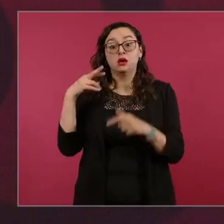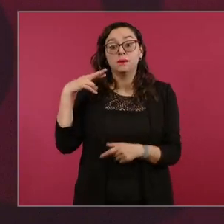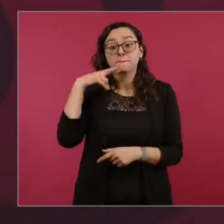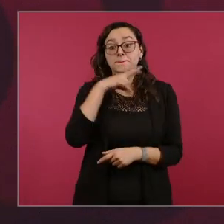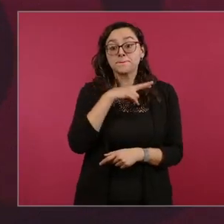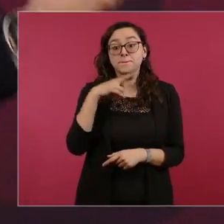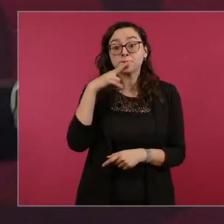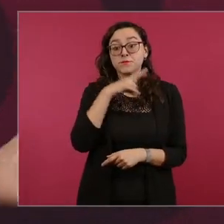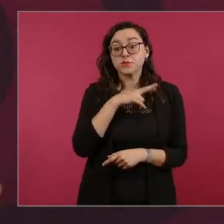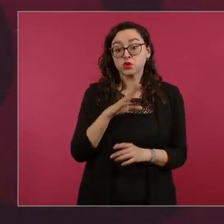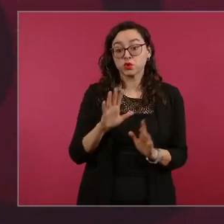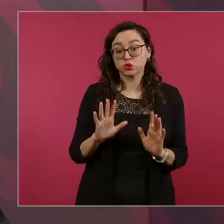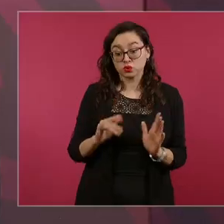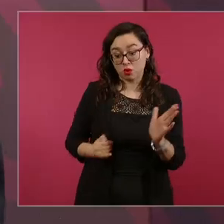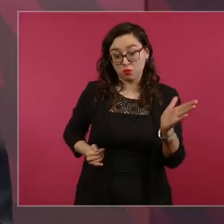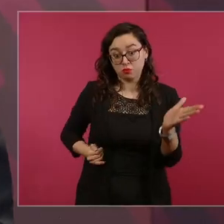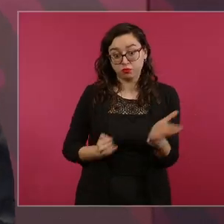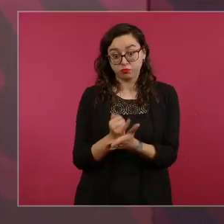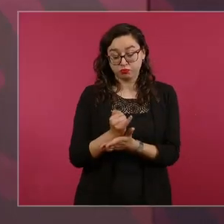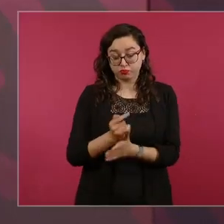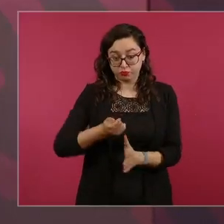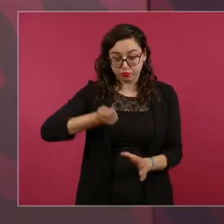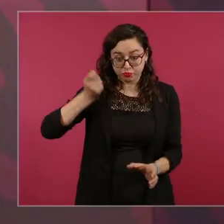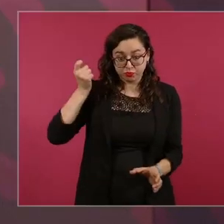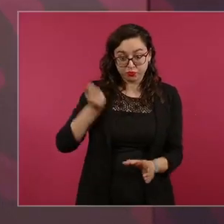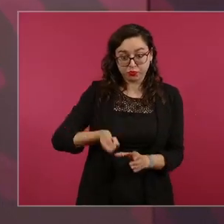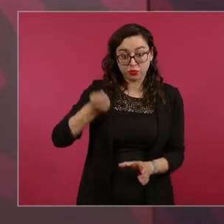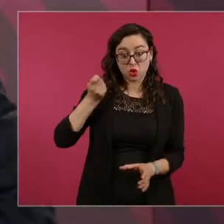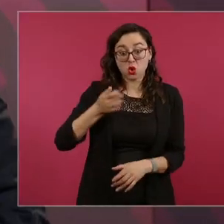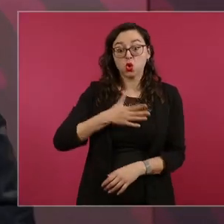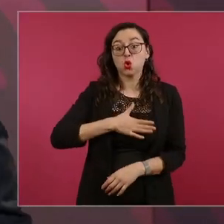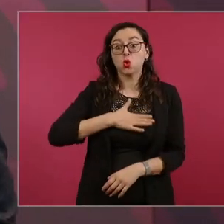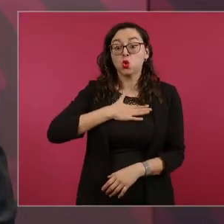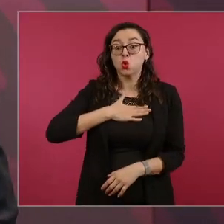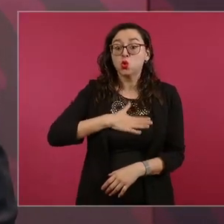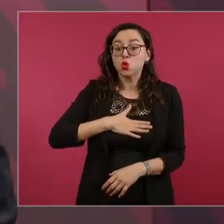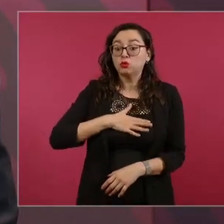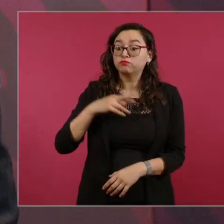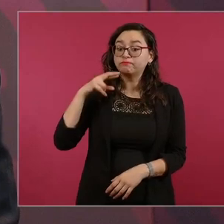es decir, que haya justicia expedita,